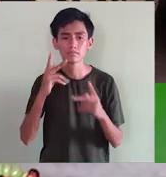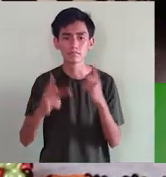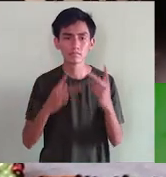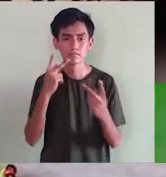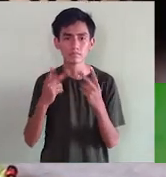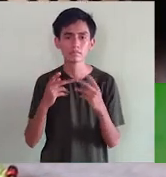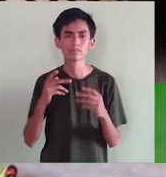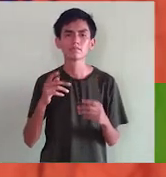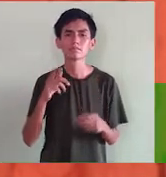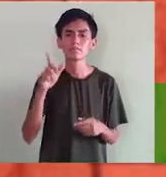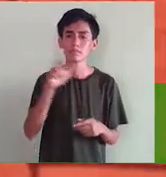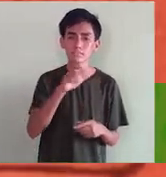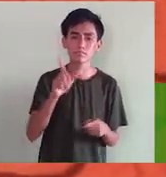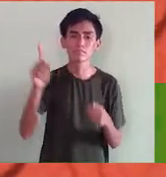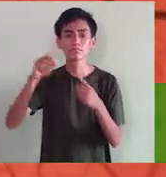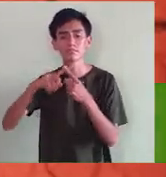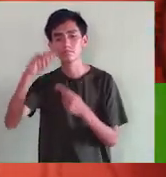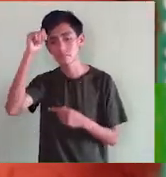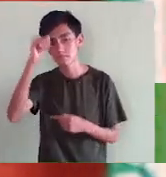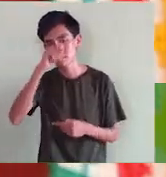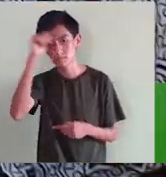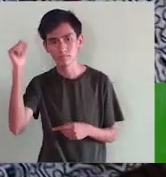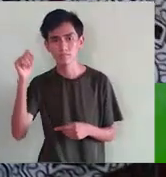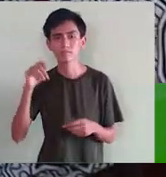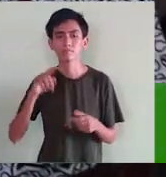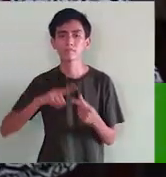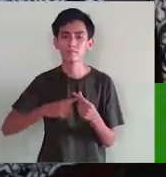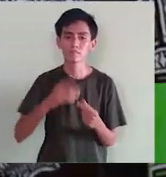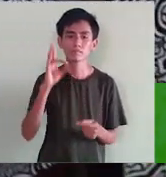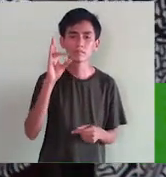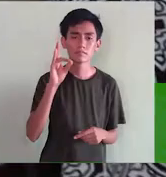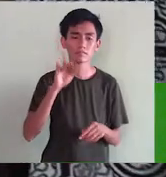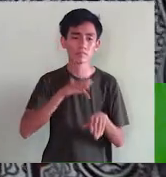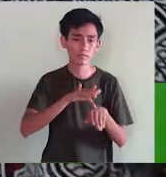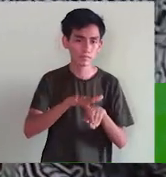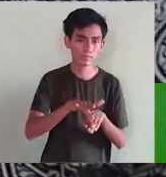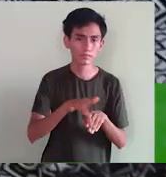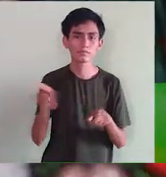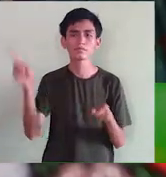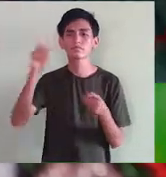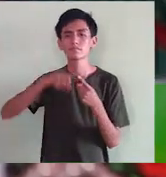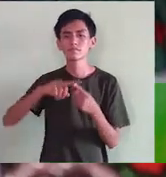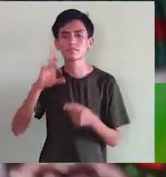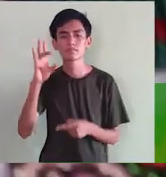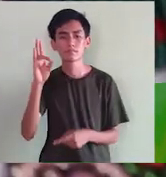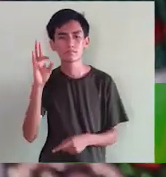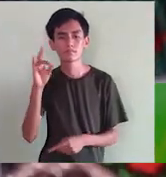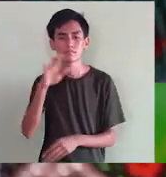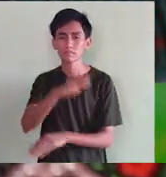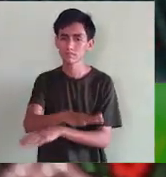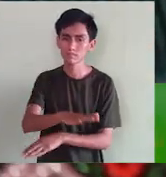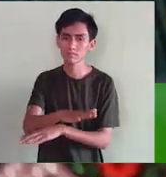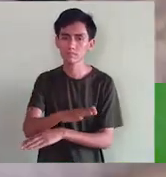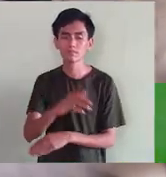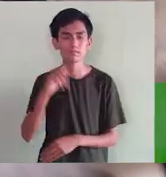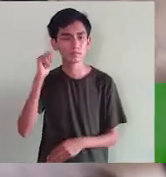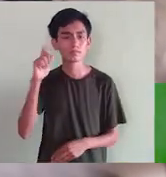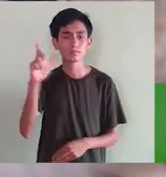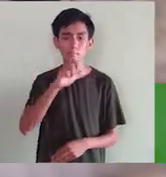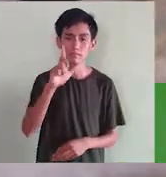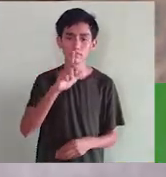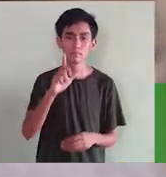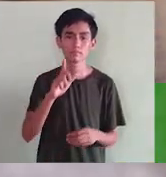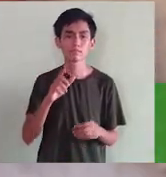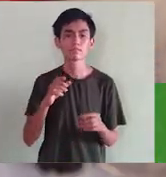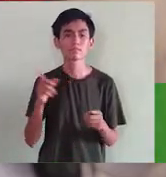7 de la mañana a 6 de la tarde. Pueden acercarse a comprar nuestro producto de lunes a domingo de 7 a 6